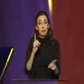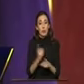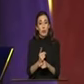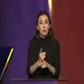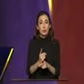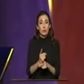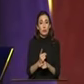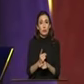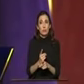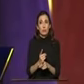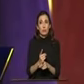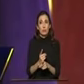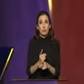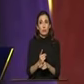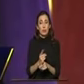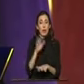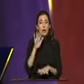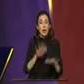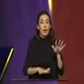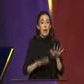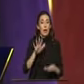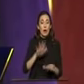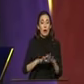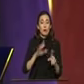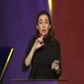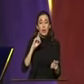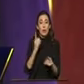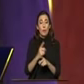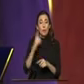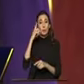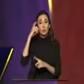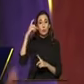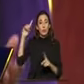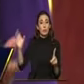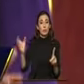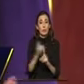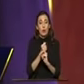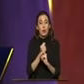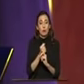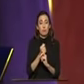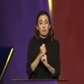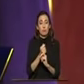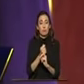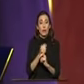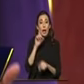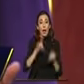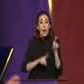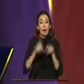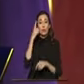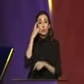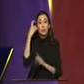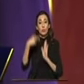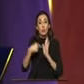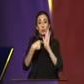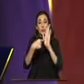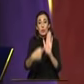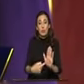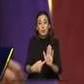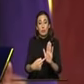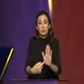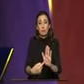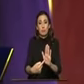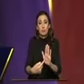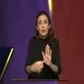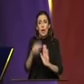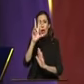pues. Aquellos que se tornan en realidad, aquellos que se terrenalizan, aquellos que aterrizan,